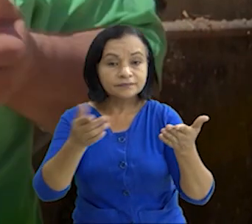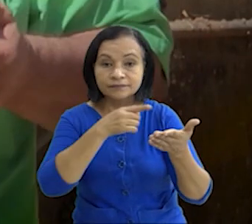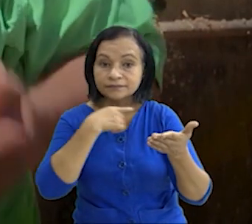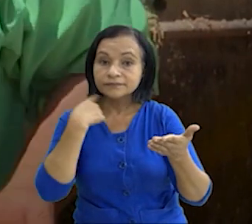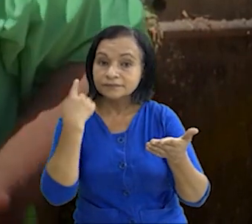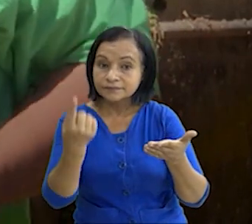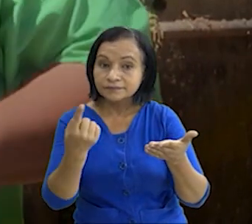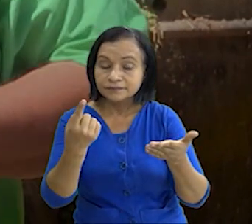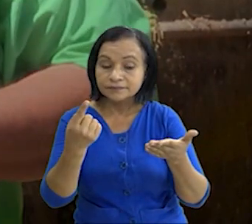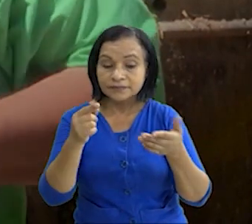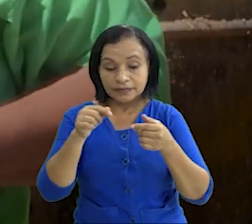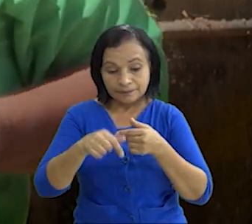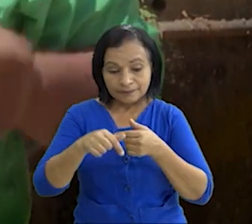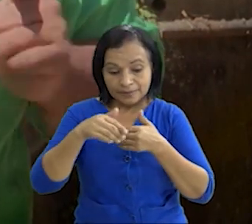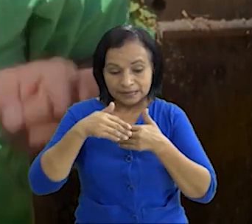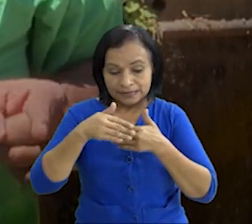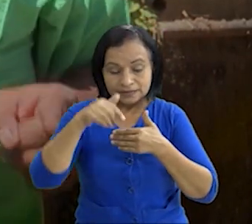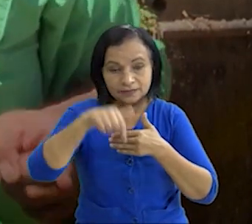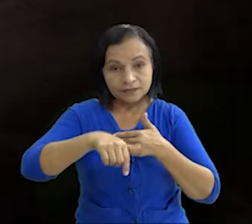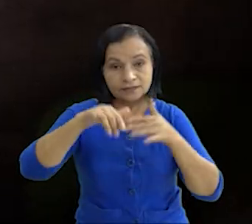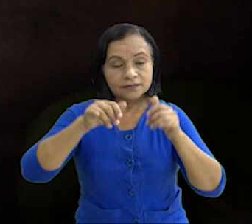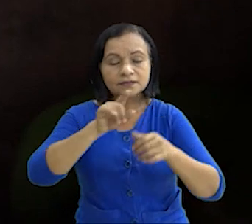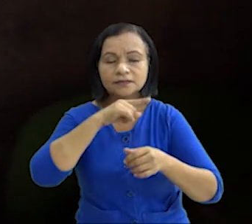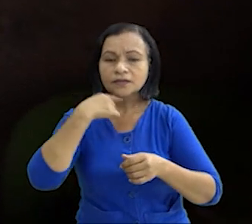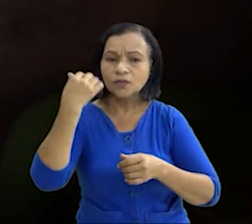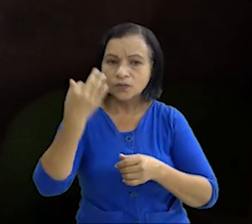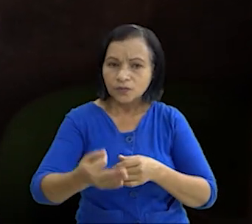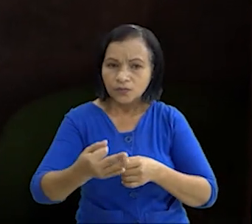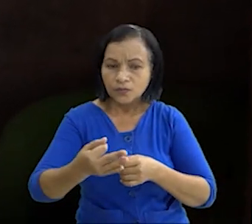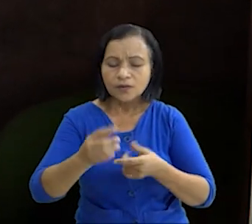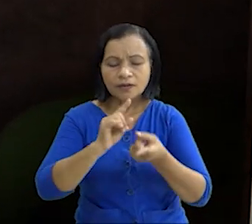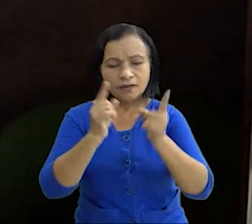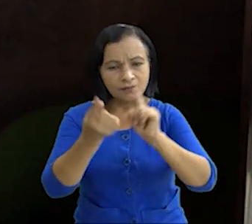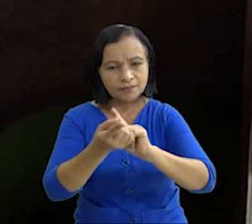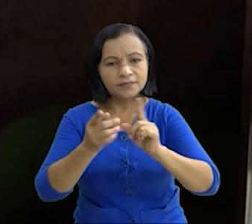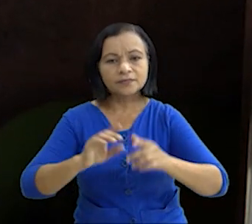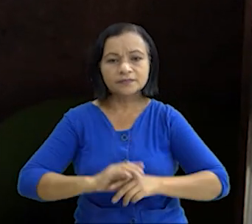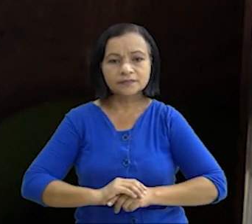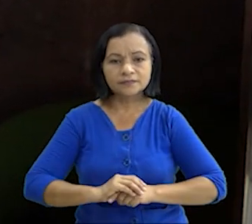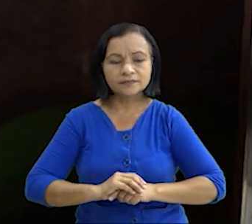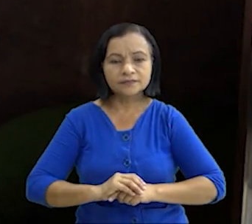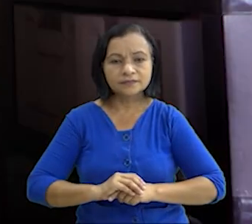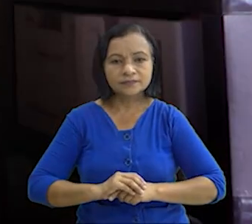verdad es que a mediano plazo nosotros estamos seguros que esto cambia.